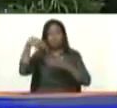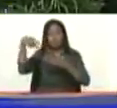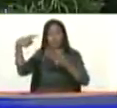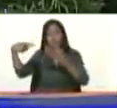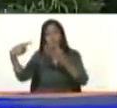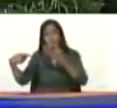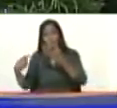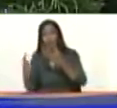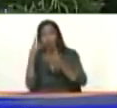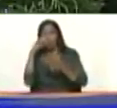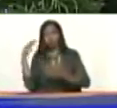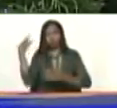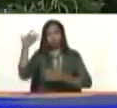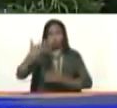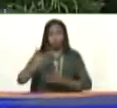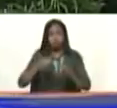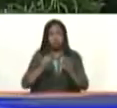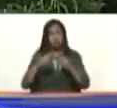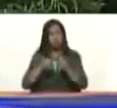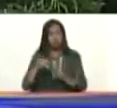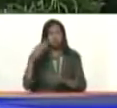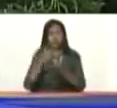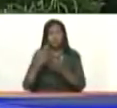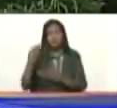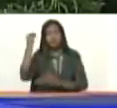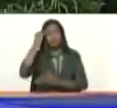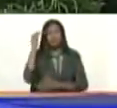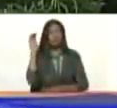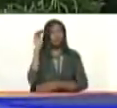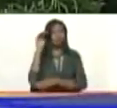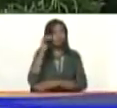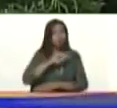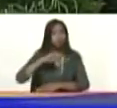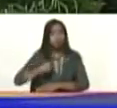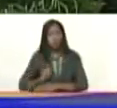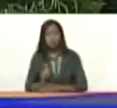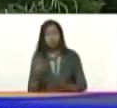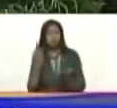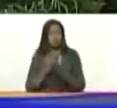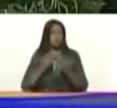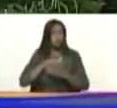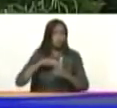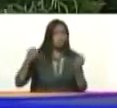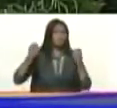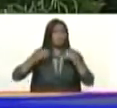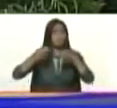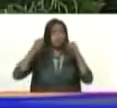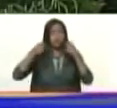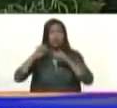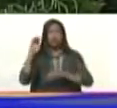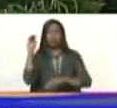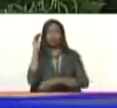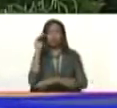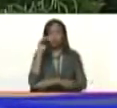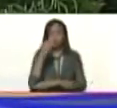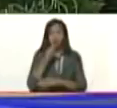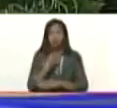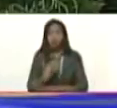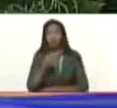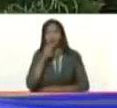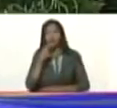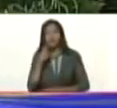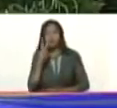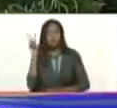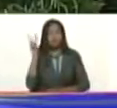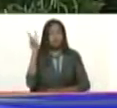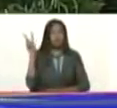2024, 2025, siempre pensando en el futuro y siempre preparado para la acción por el futuro bueno y bonito para el pueblo